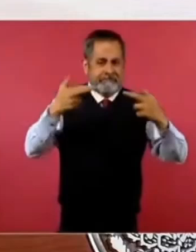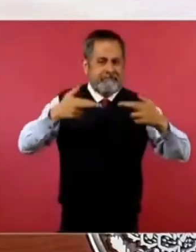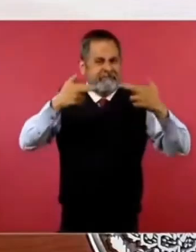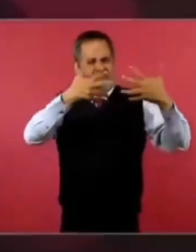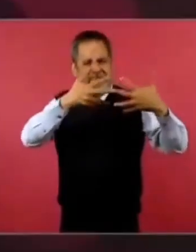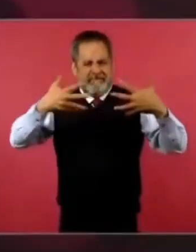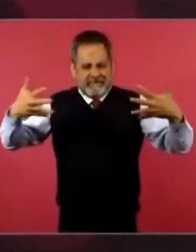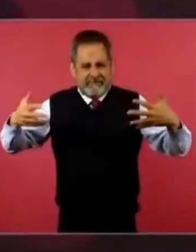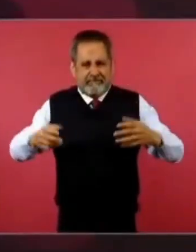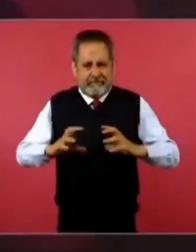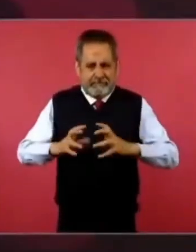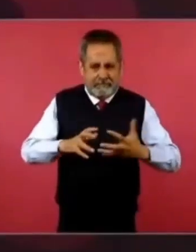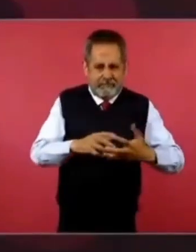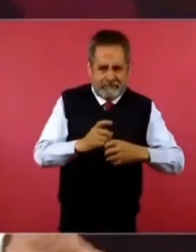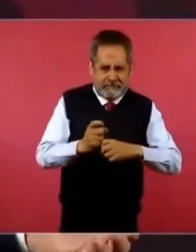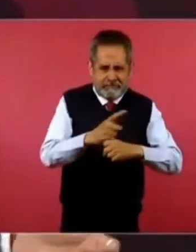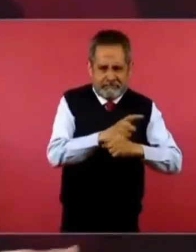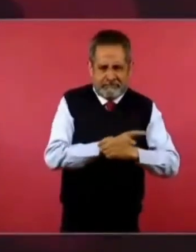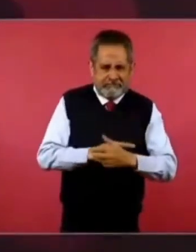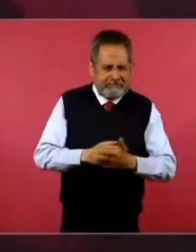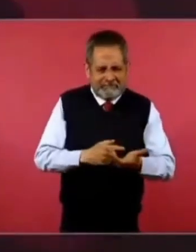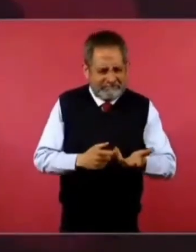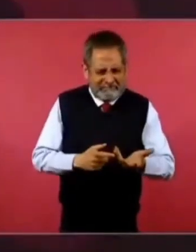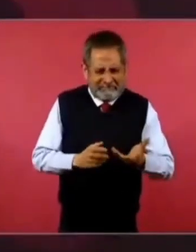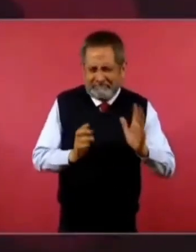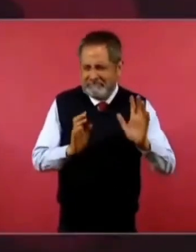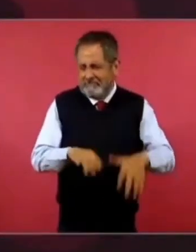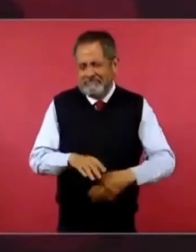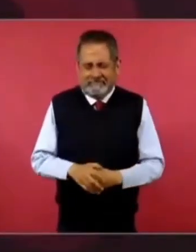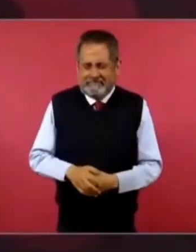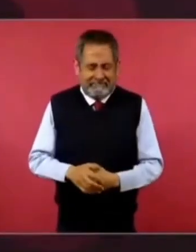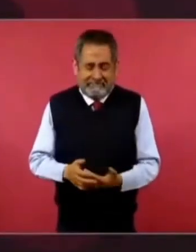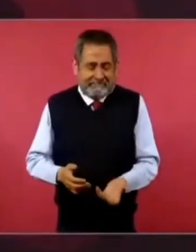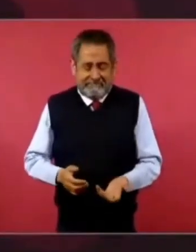las boyas. Pues no.